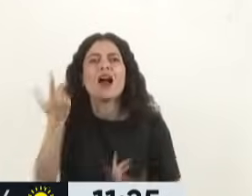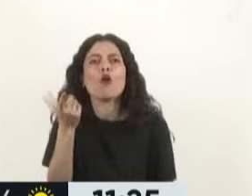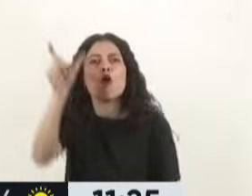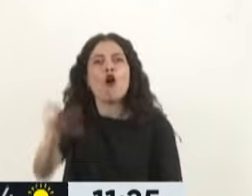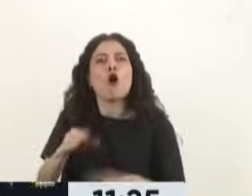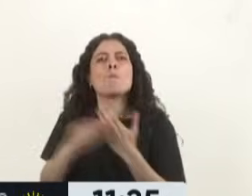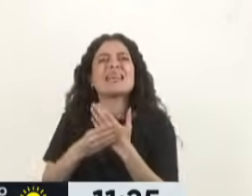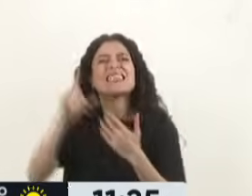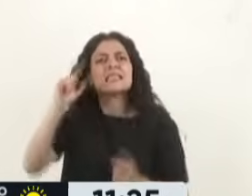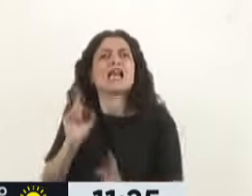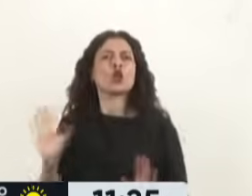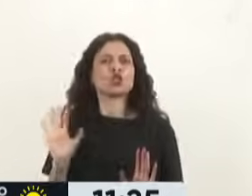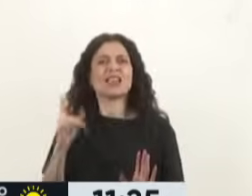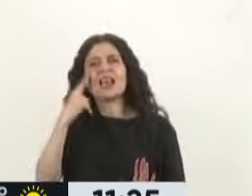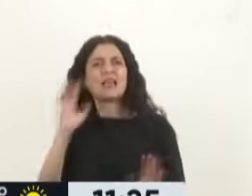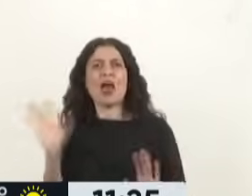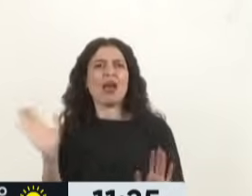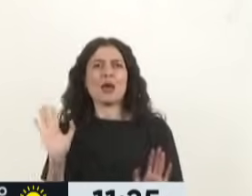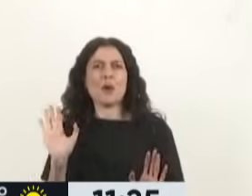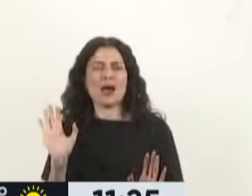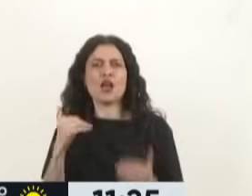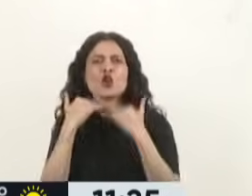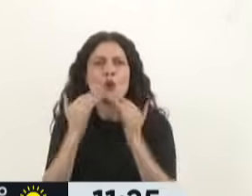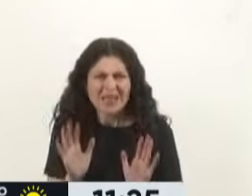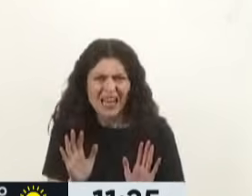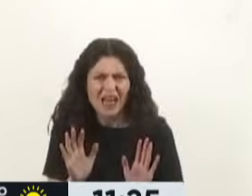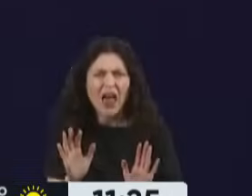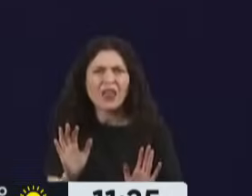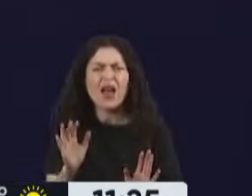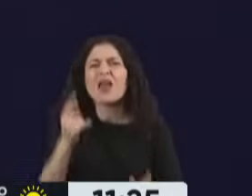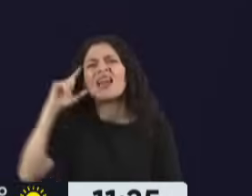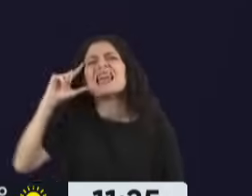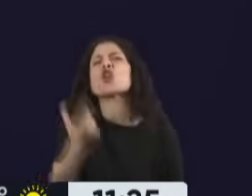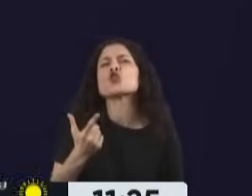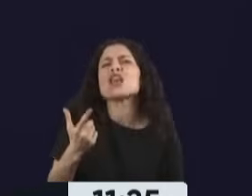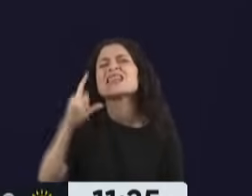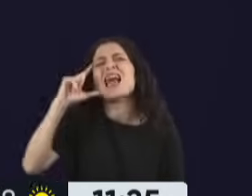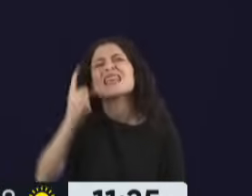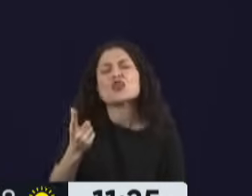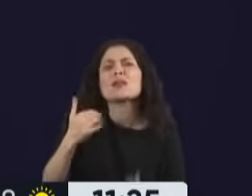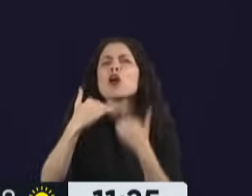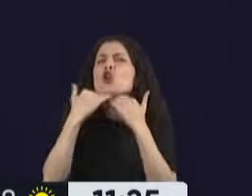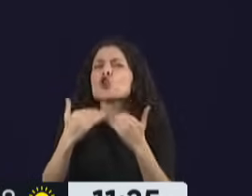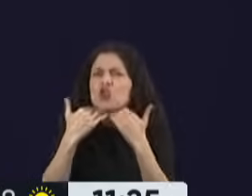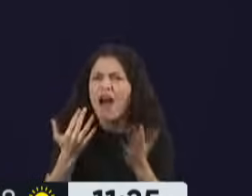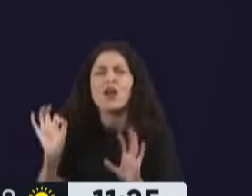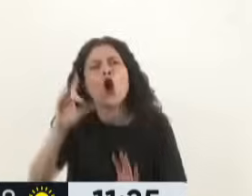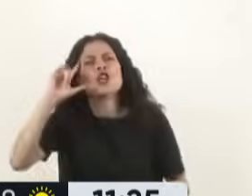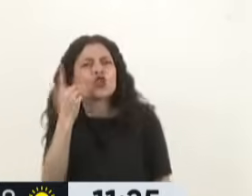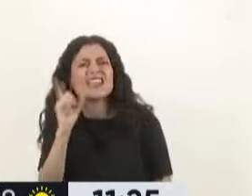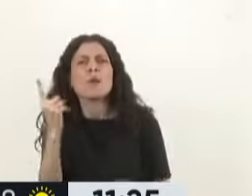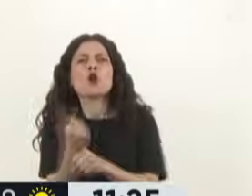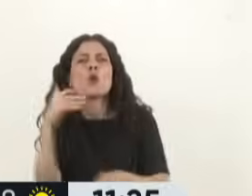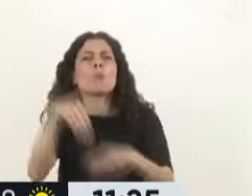Petovelo en todo esto. Digo, más allá de la defensa férrea del presidente. Inocencia, no por inocente, sino por ingenua, ¿te referís? No. Digo, el